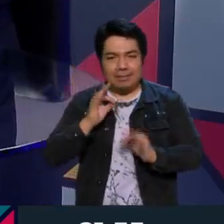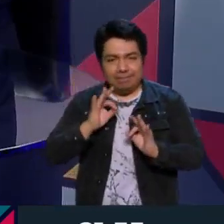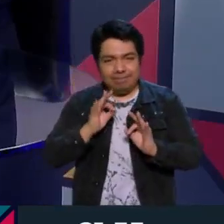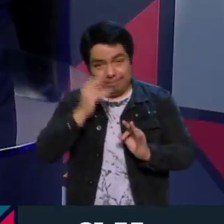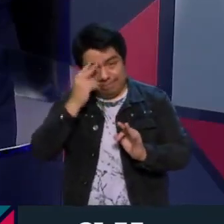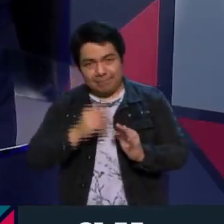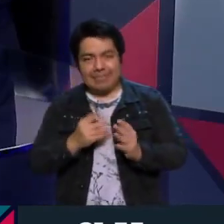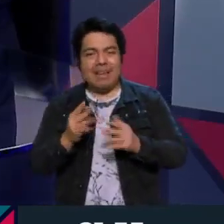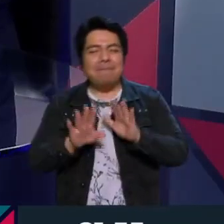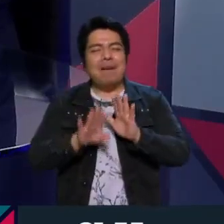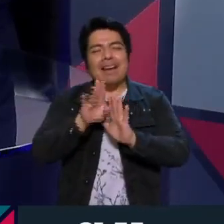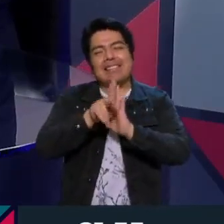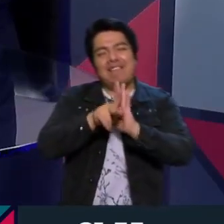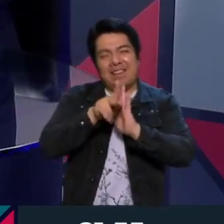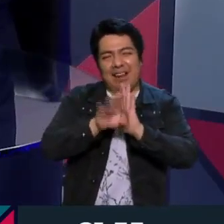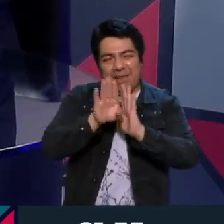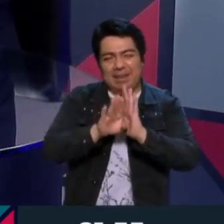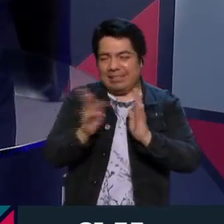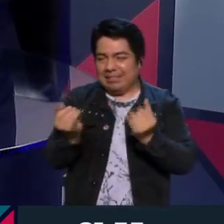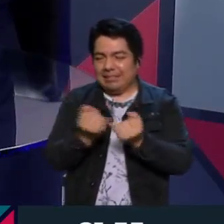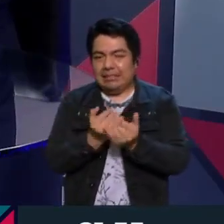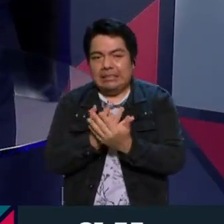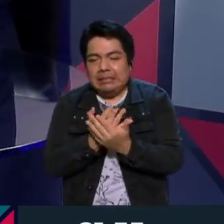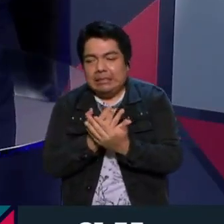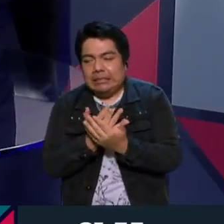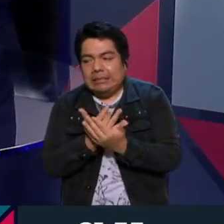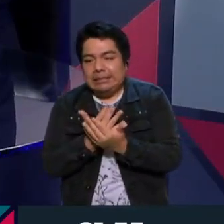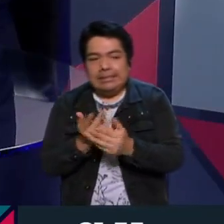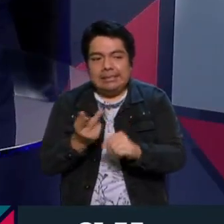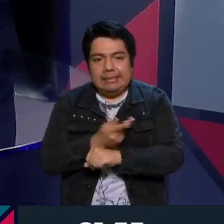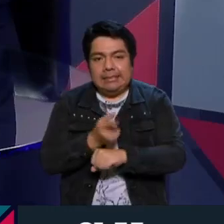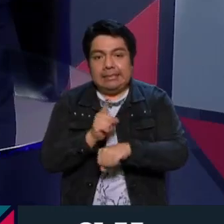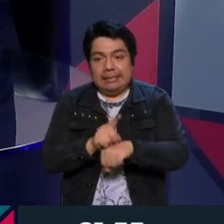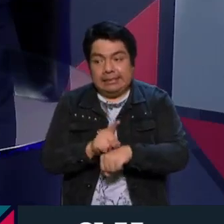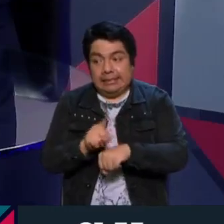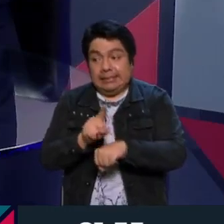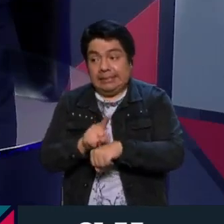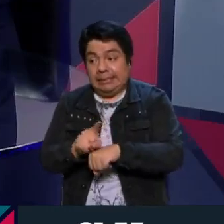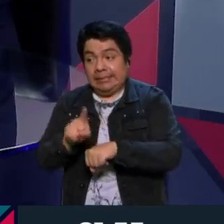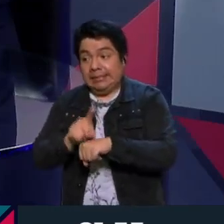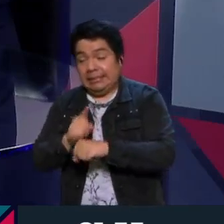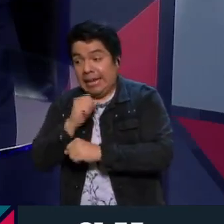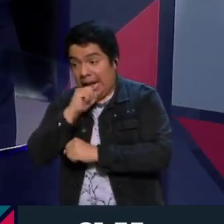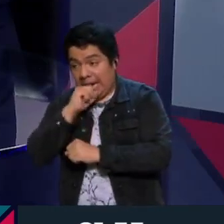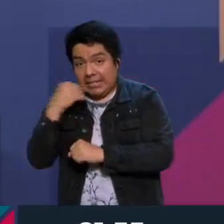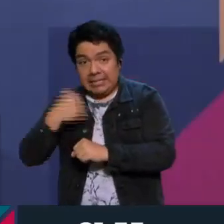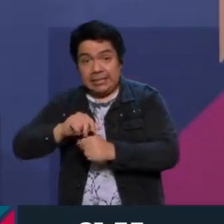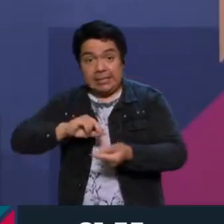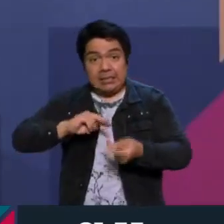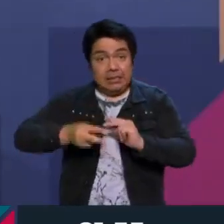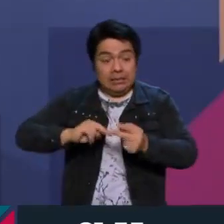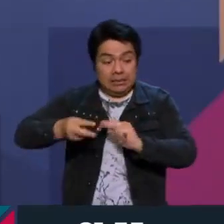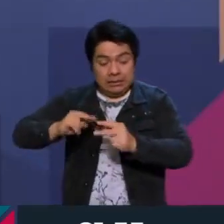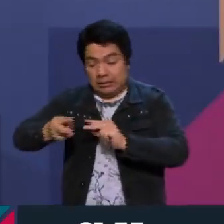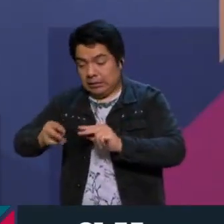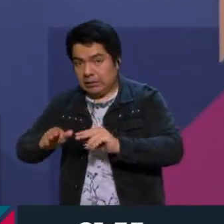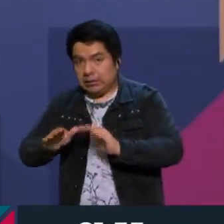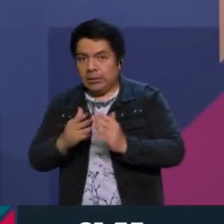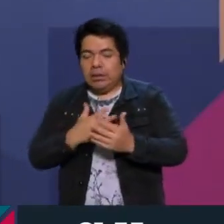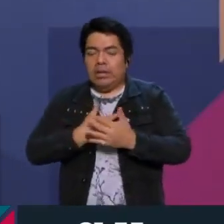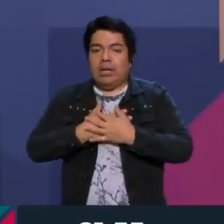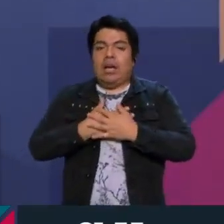de esas de suspenso, porque íbamos viendo cómo cada día podía pasar lo contrario y podíamos ir